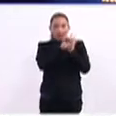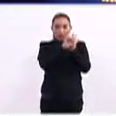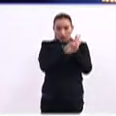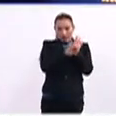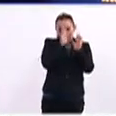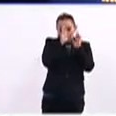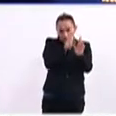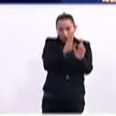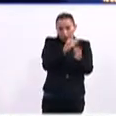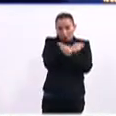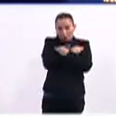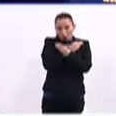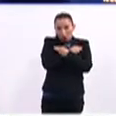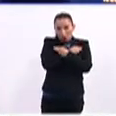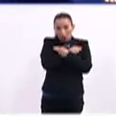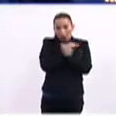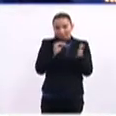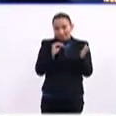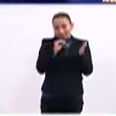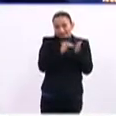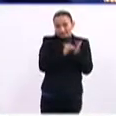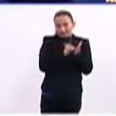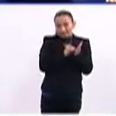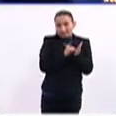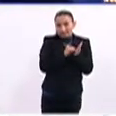ética y moral